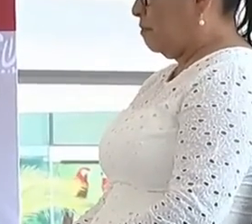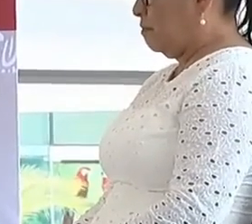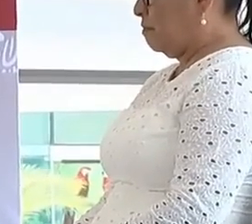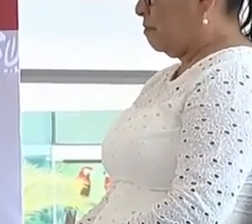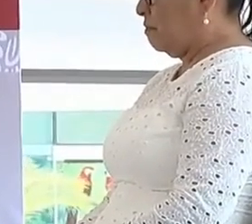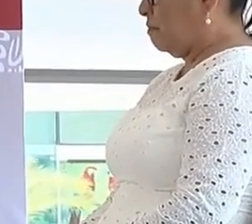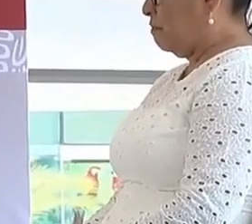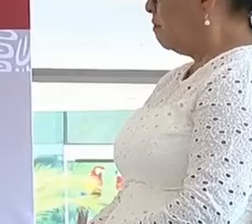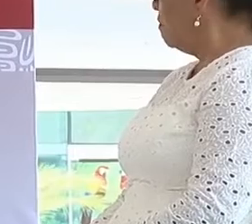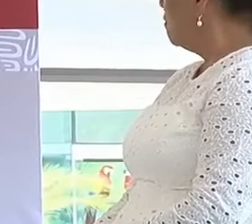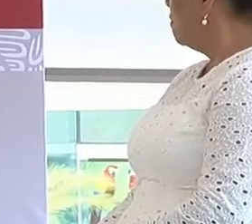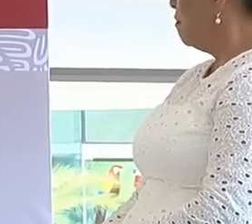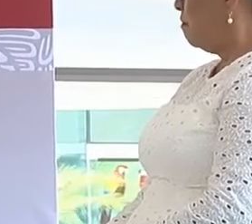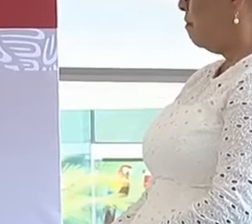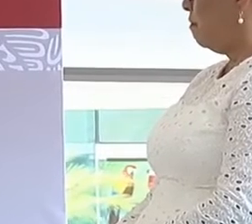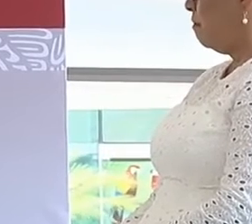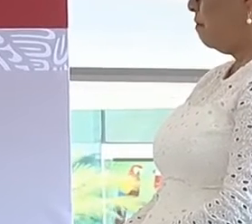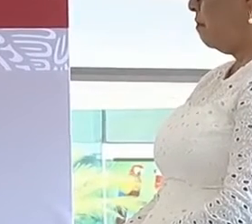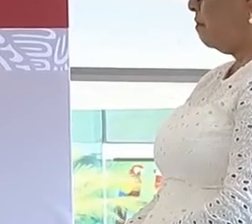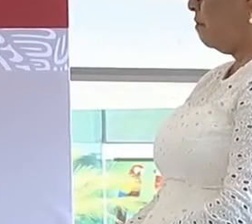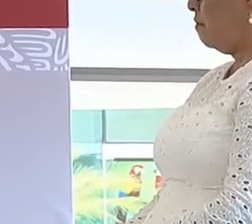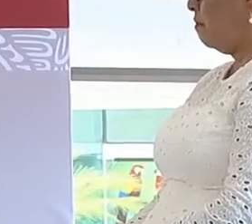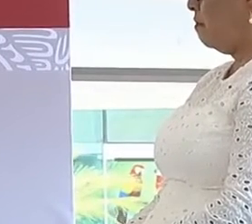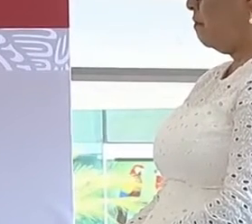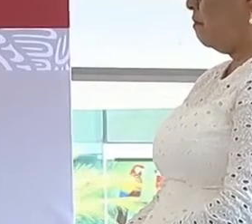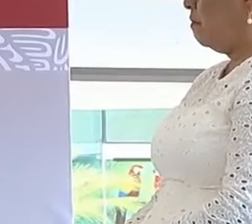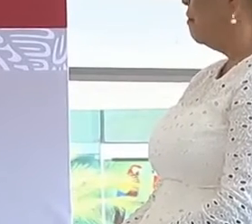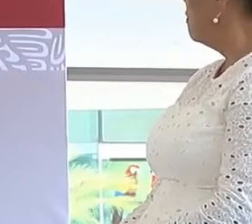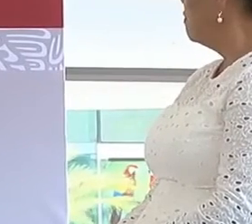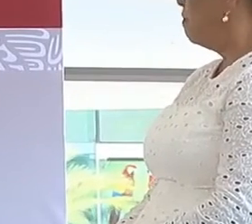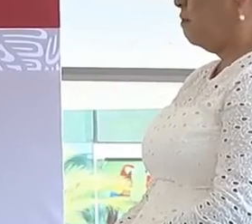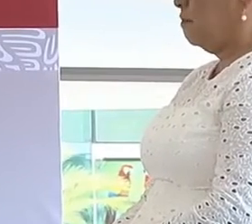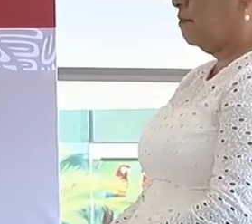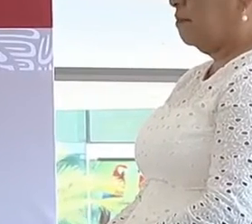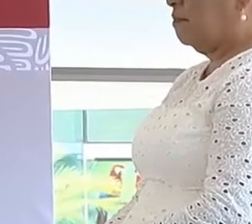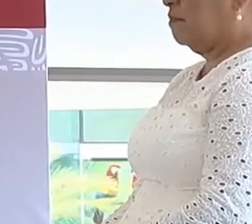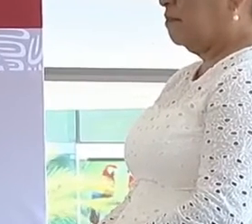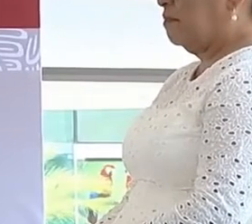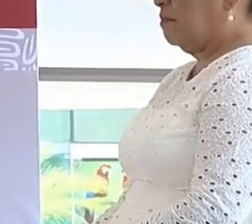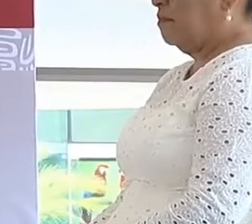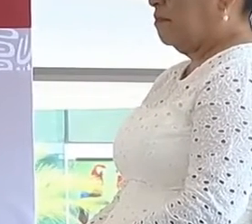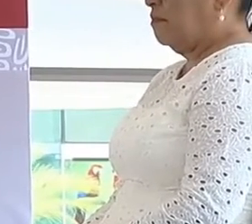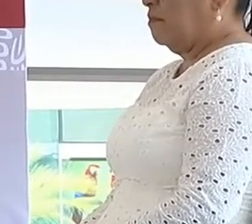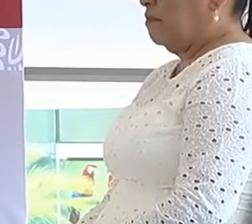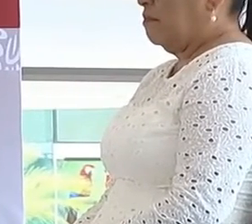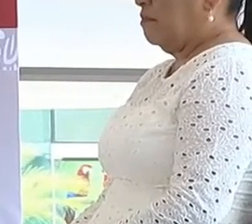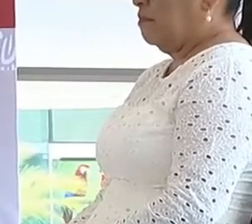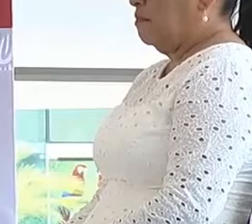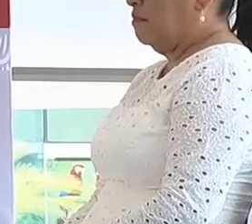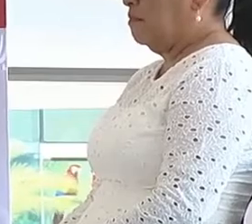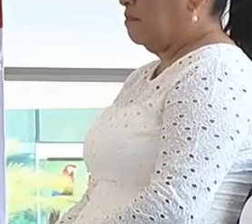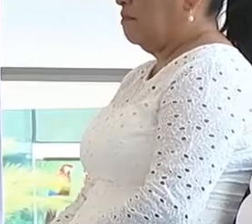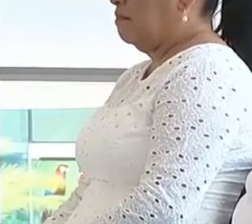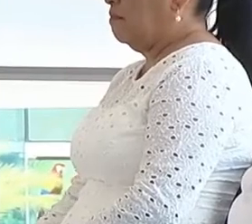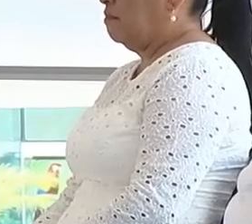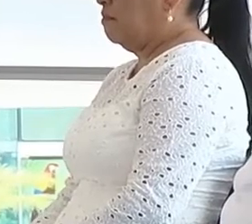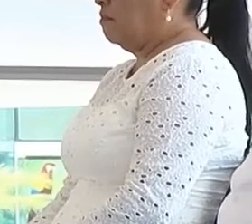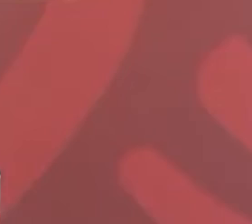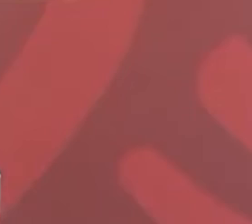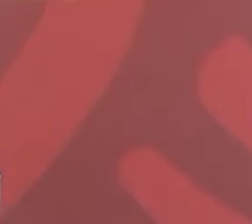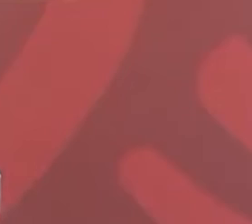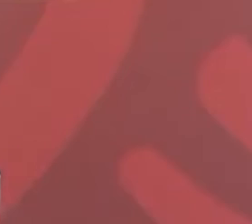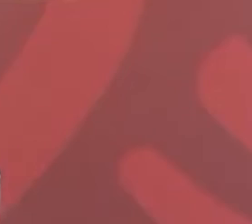compañeras, compañeros, trabajadores, me da mucho gusto estar con